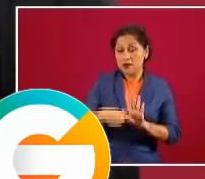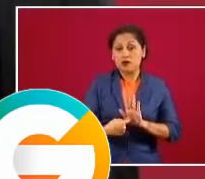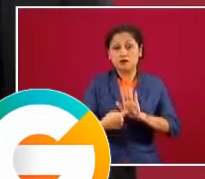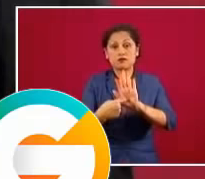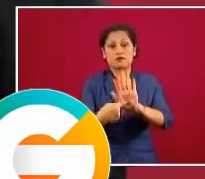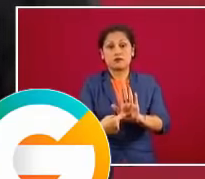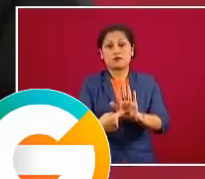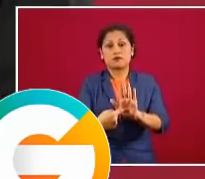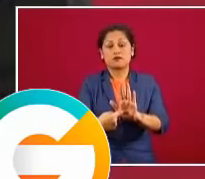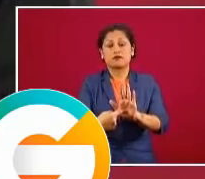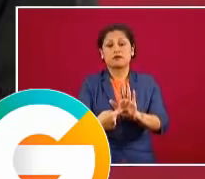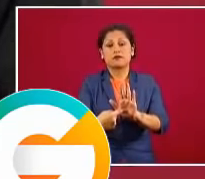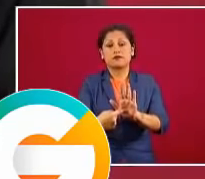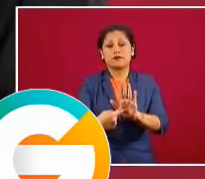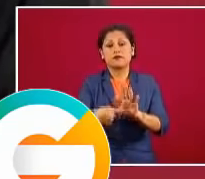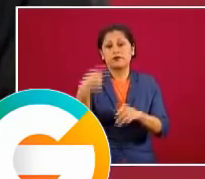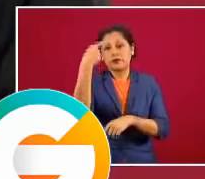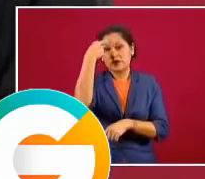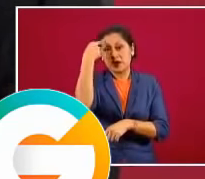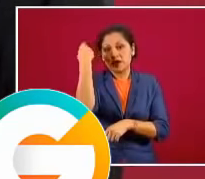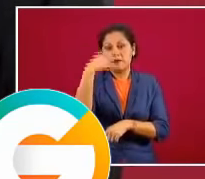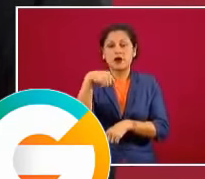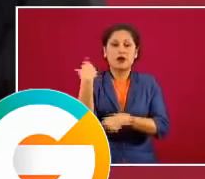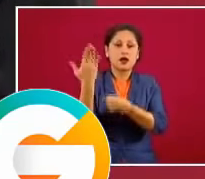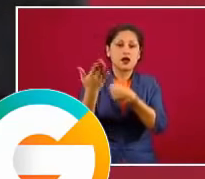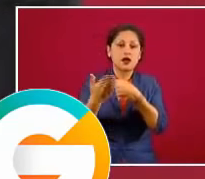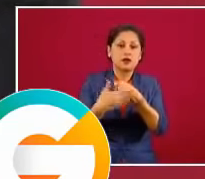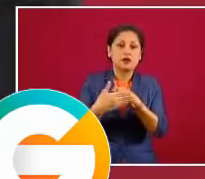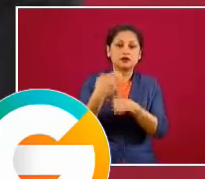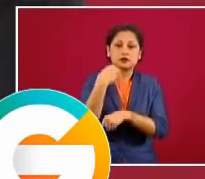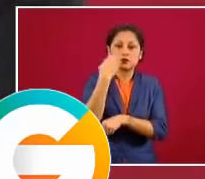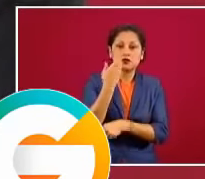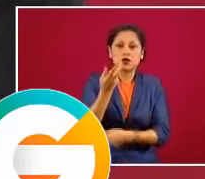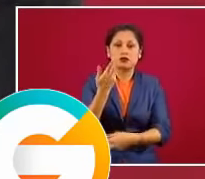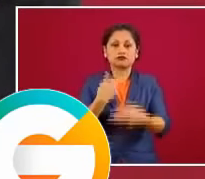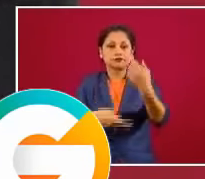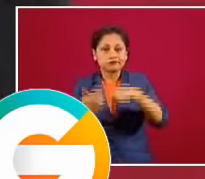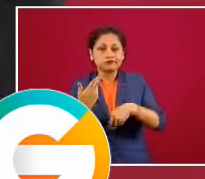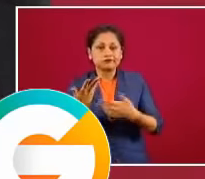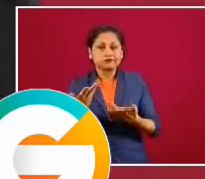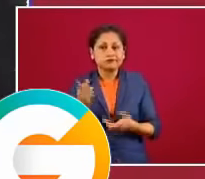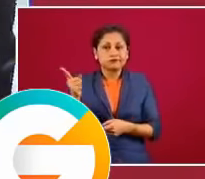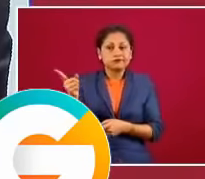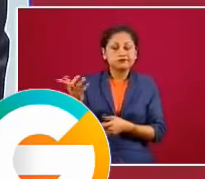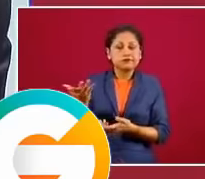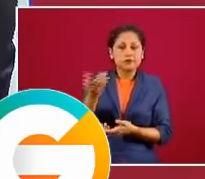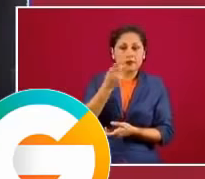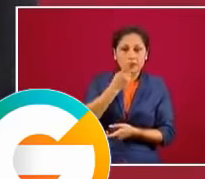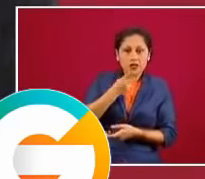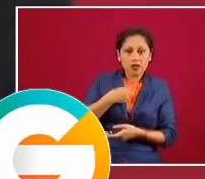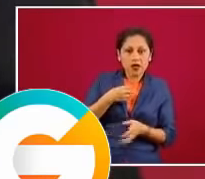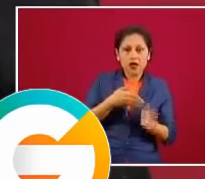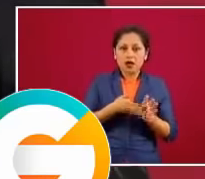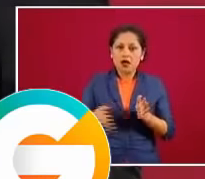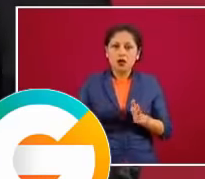para el regreso a clases, cuánto tiempo, cómo